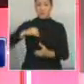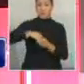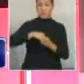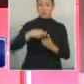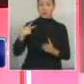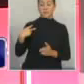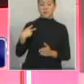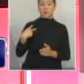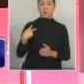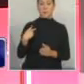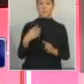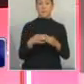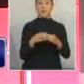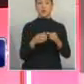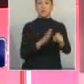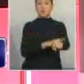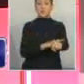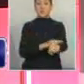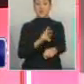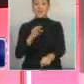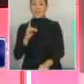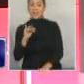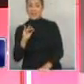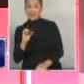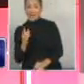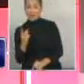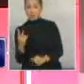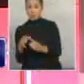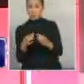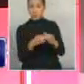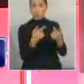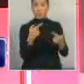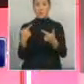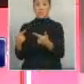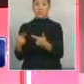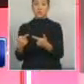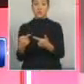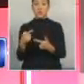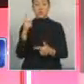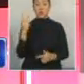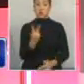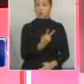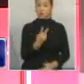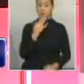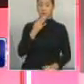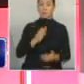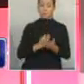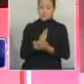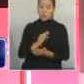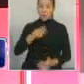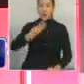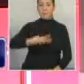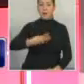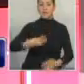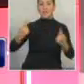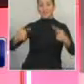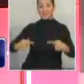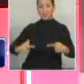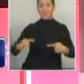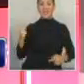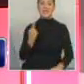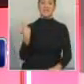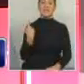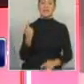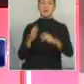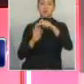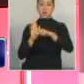Partido Radical y del Partido Comunista, pero también están en la misma predisposición. El martes vamos a tener un debate en general del